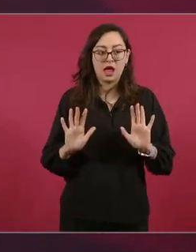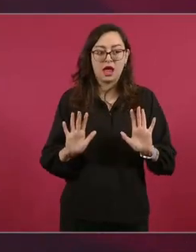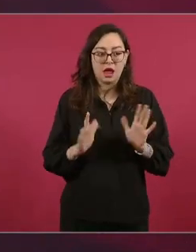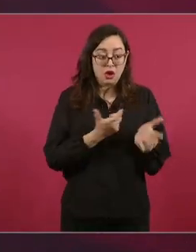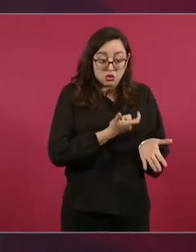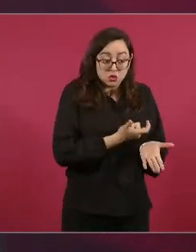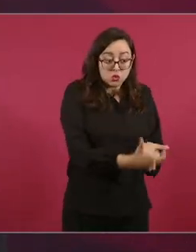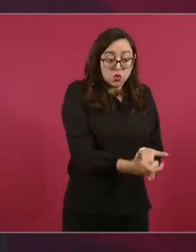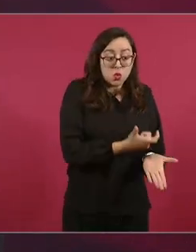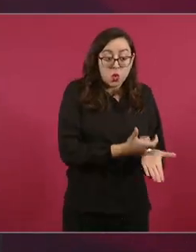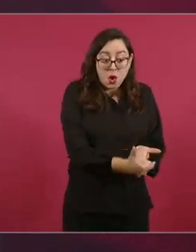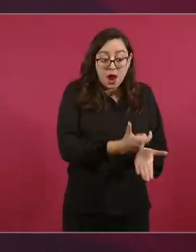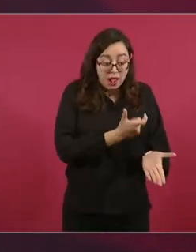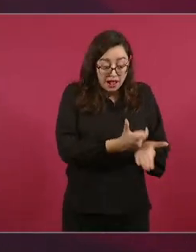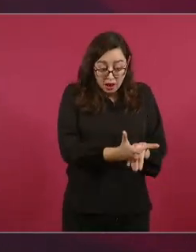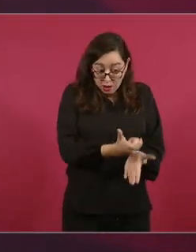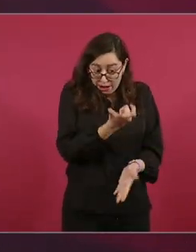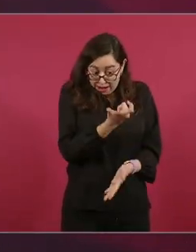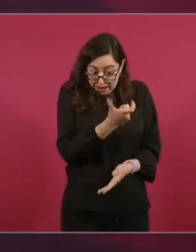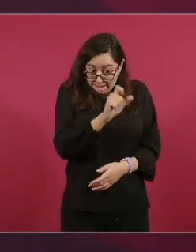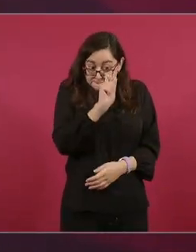ganando